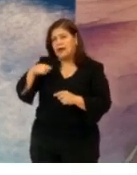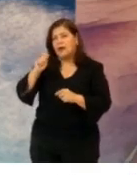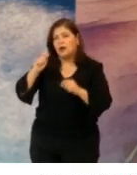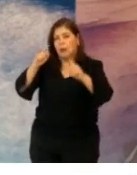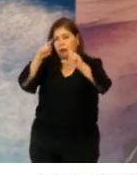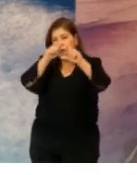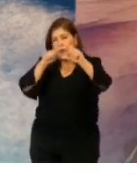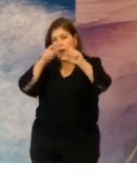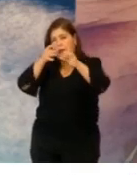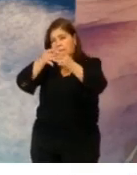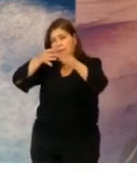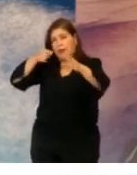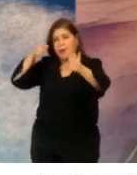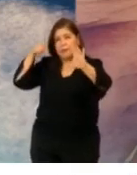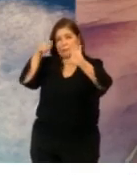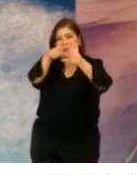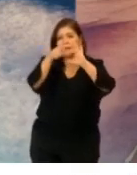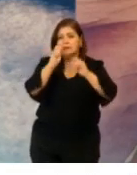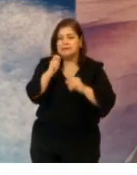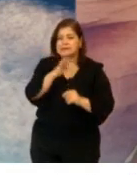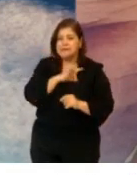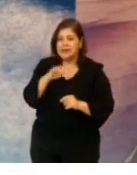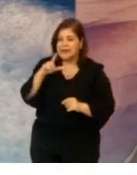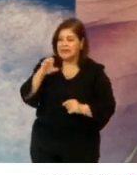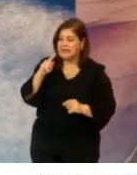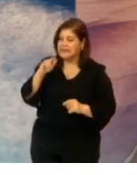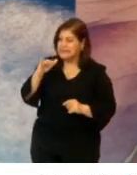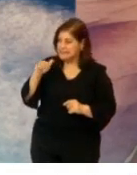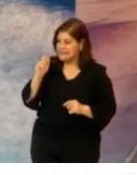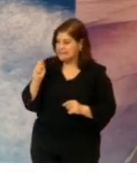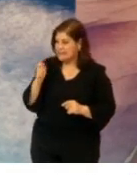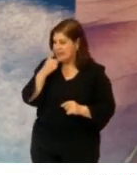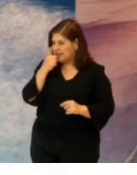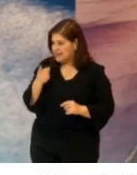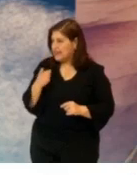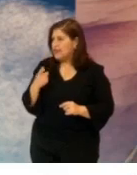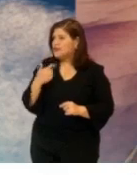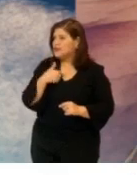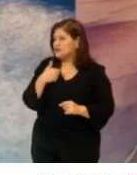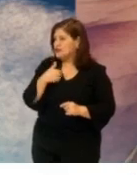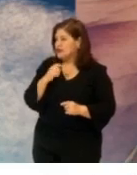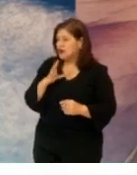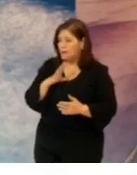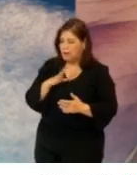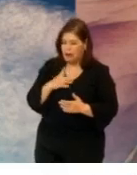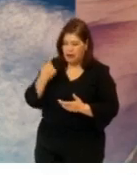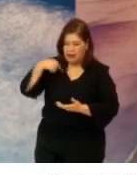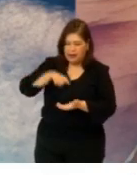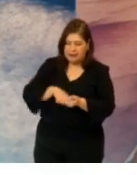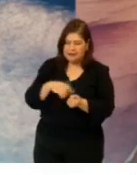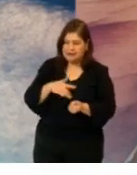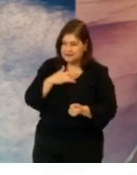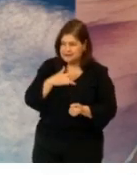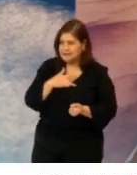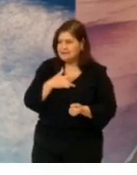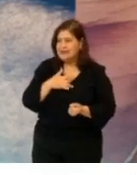tablero fue Leticia, o por lo menos en el centro de las preocupaciones que yo traigo, que a lo mejor ese es el centro de cada